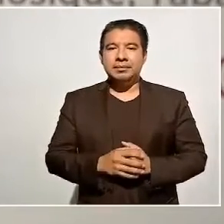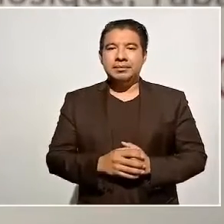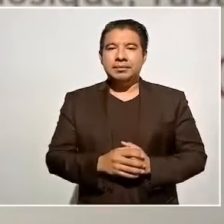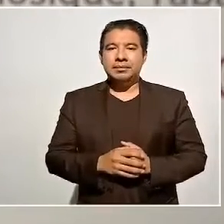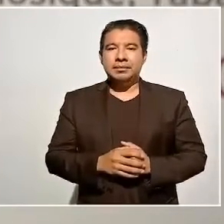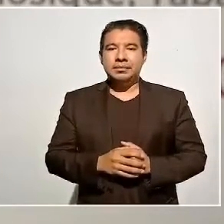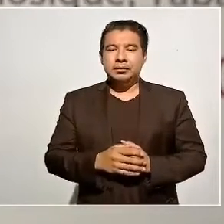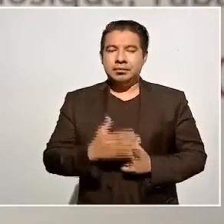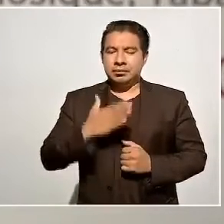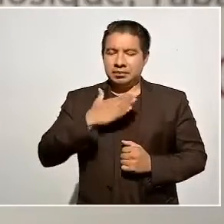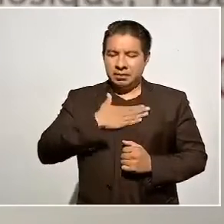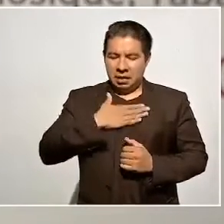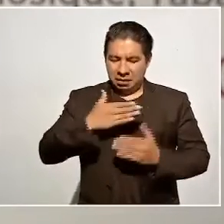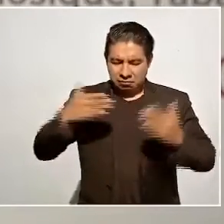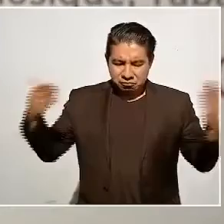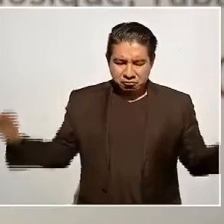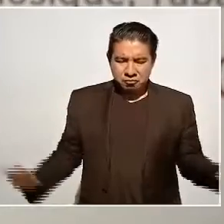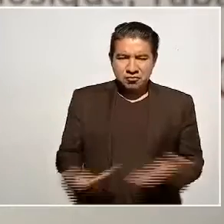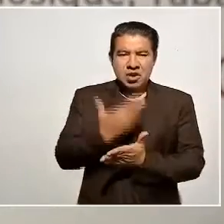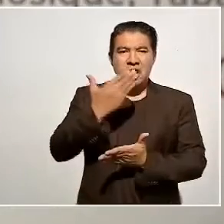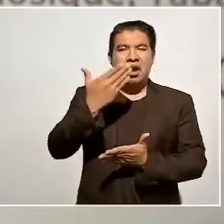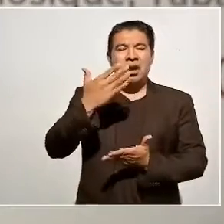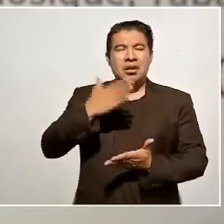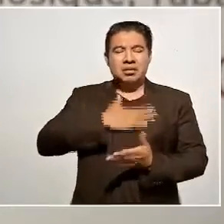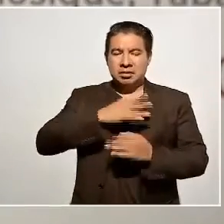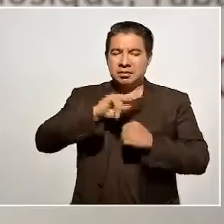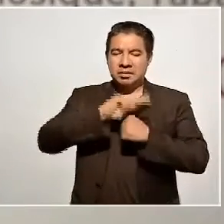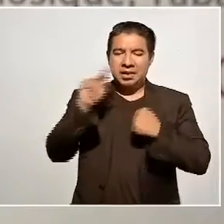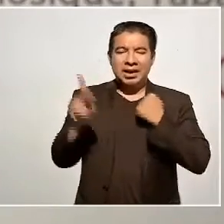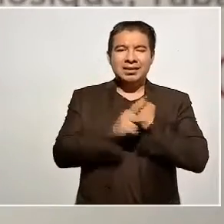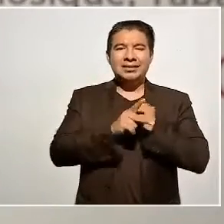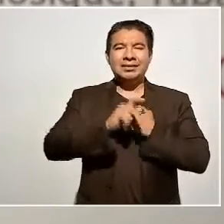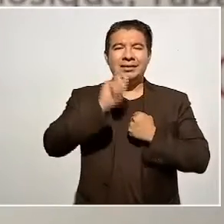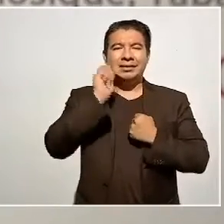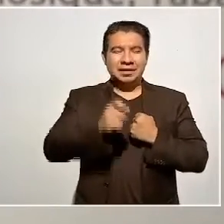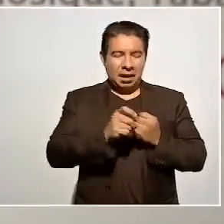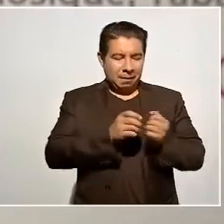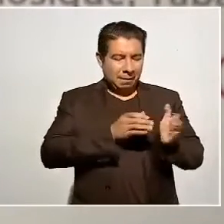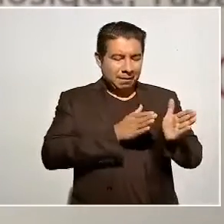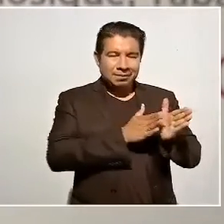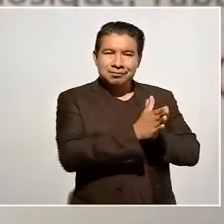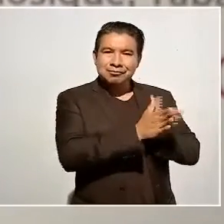soy del país del chocolate.